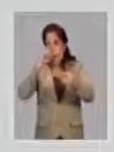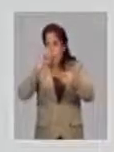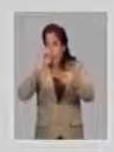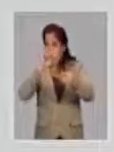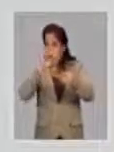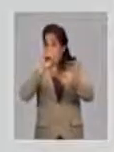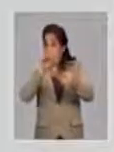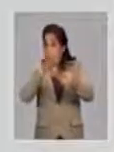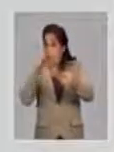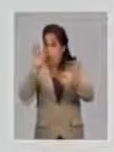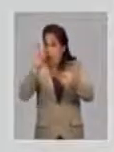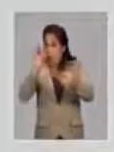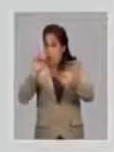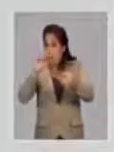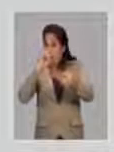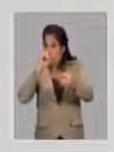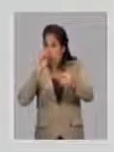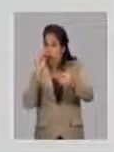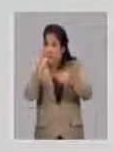sabemos